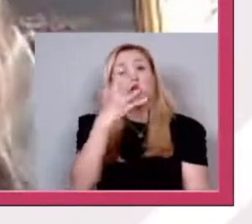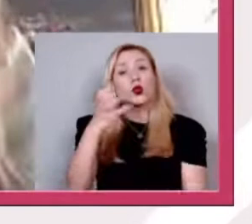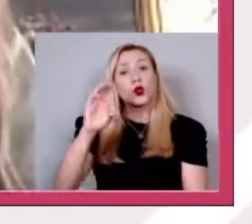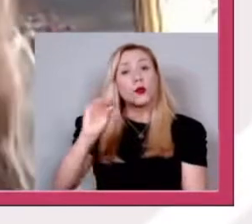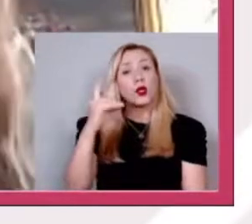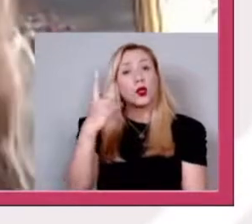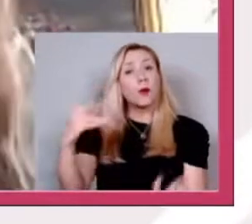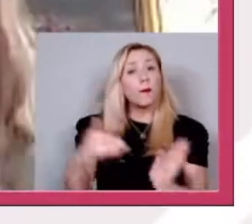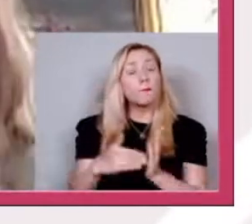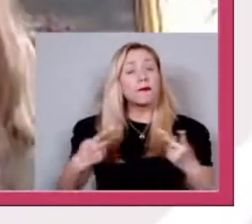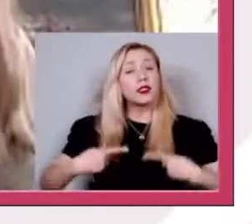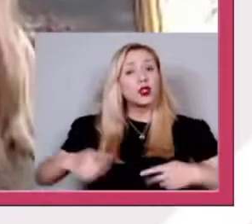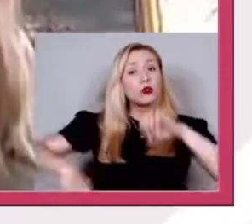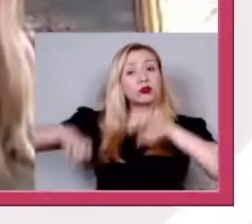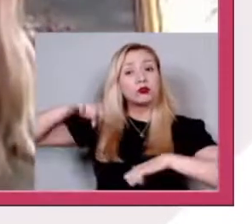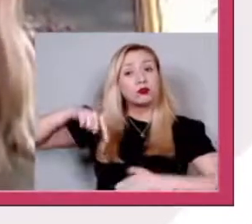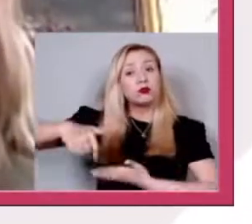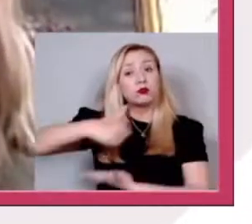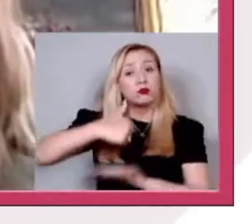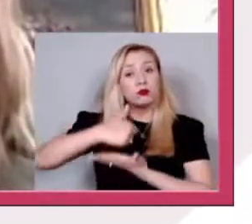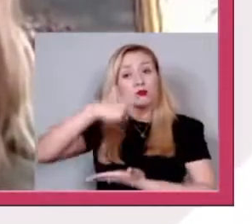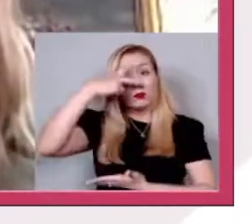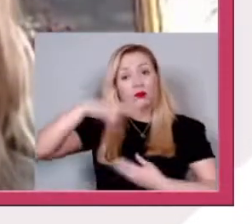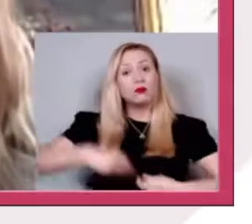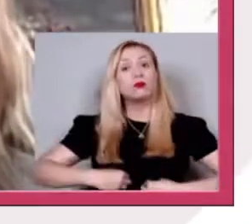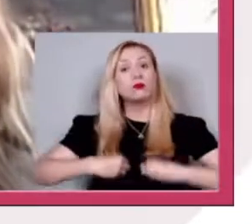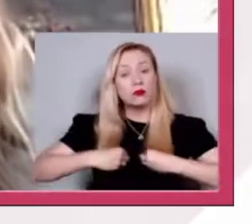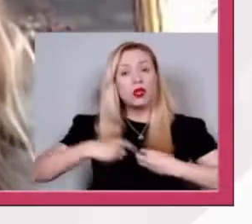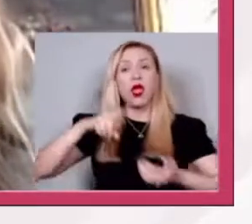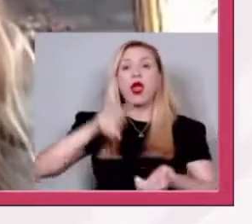1.491.000 personas mayores, de las cuales